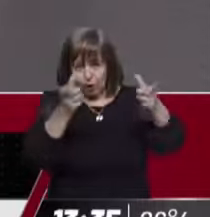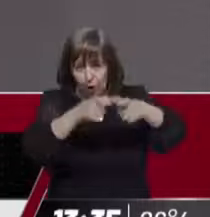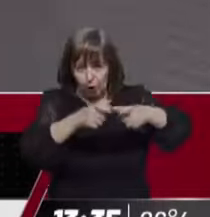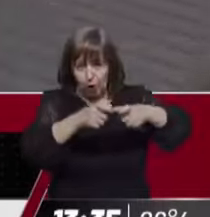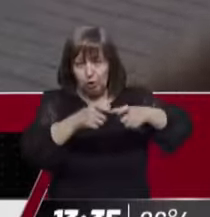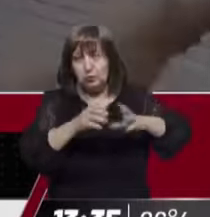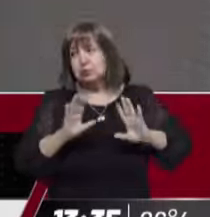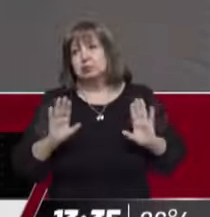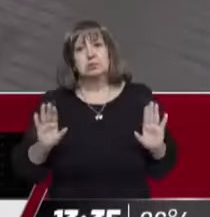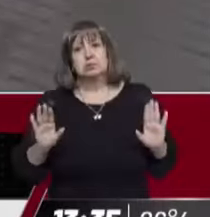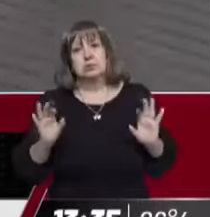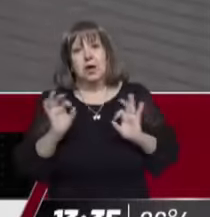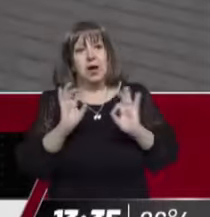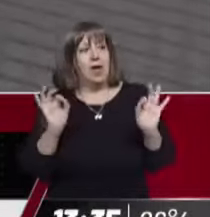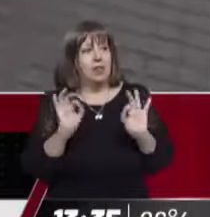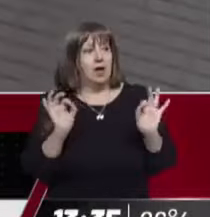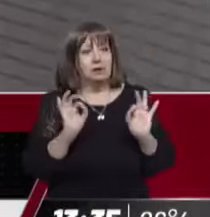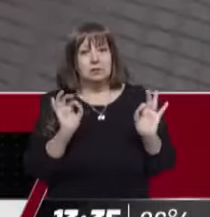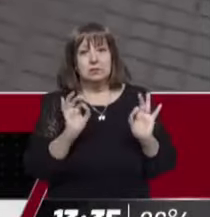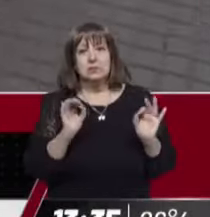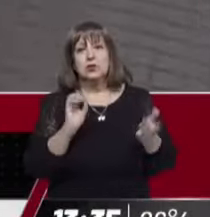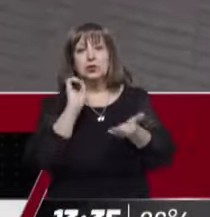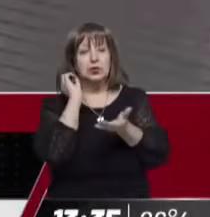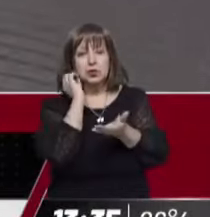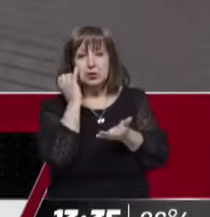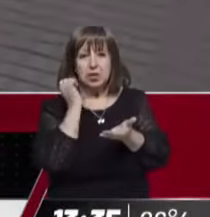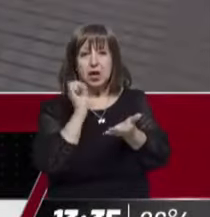Vamos a esperar a ver qué respuestas nos dan, porque las notas que